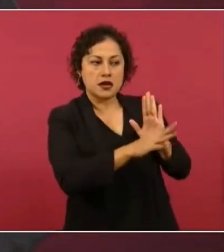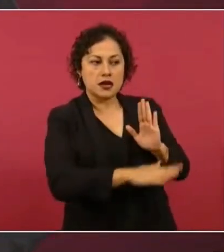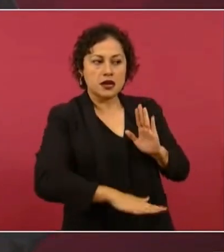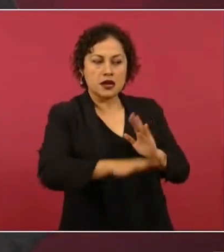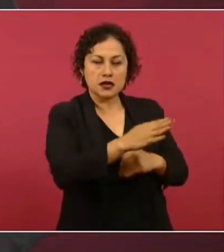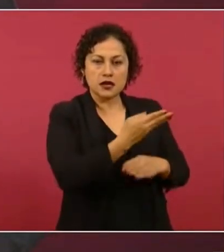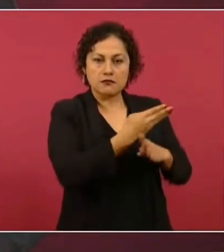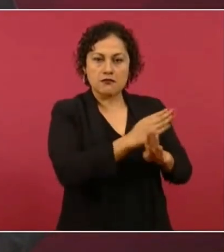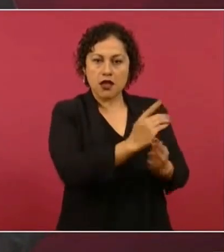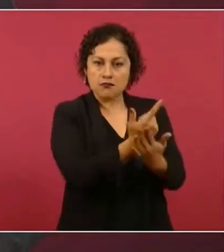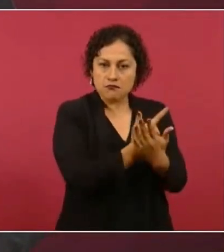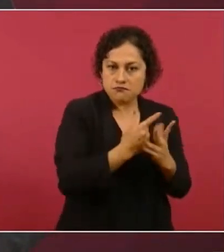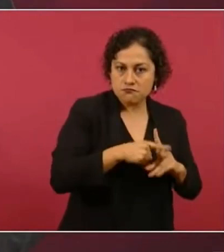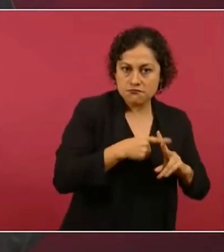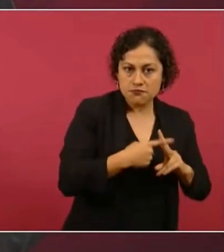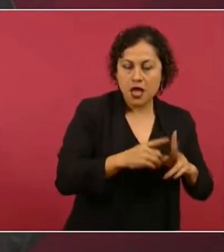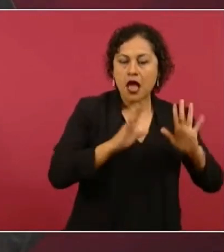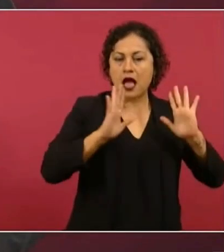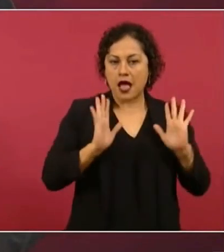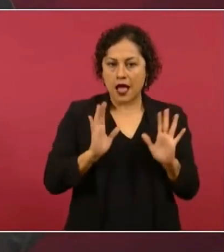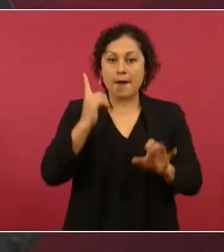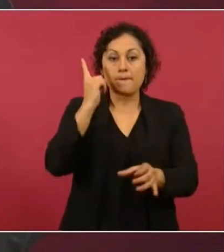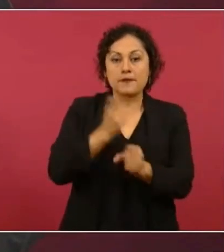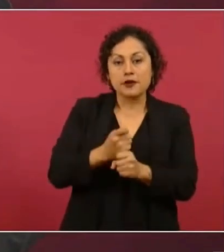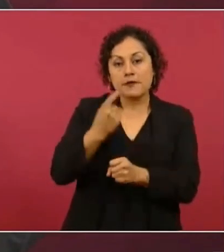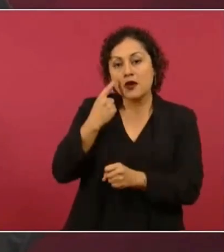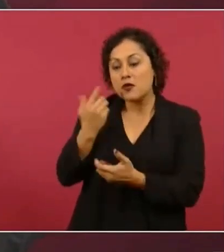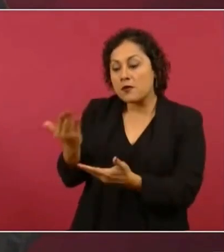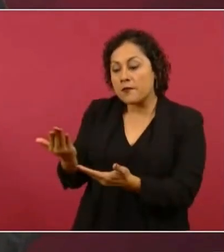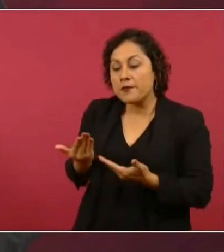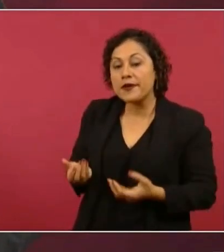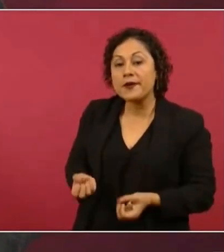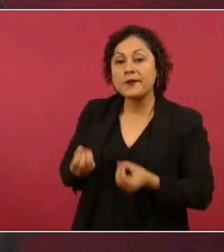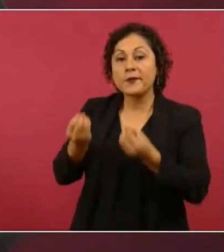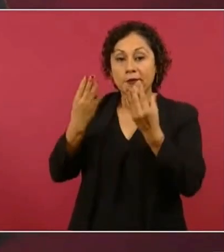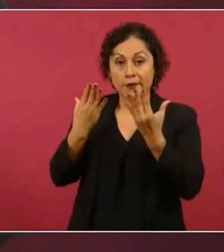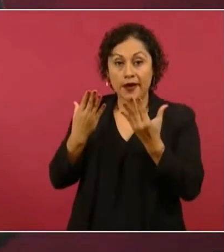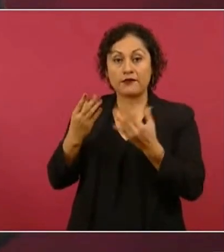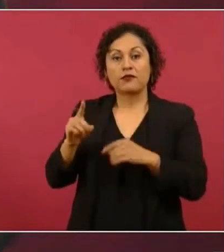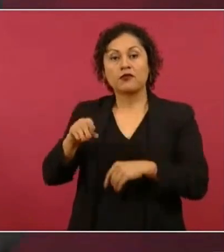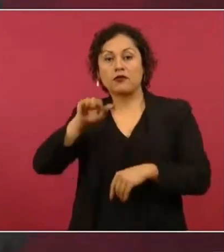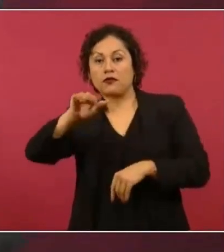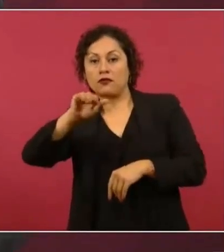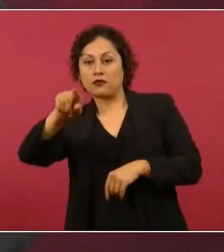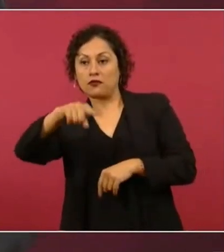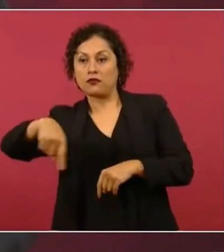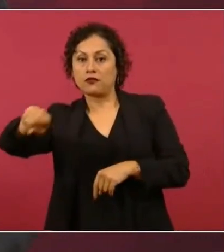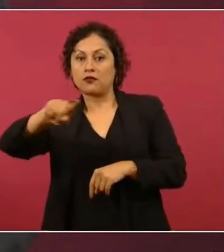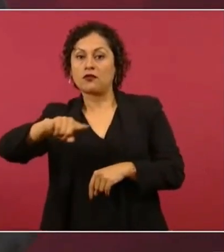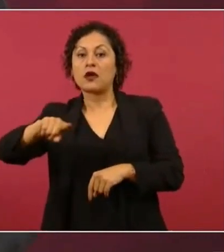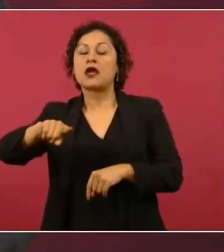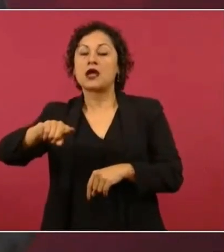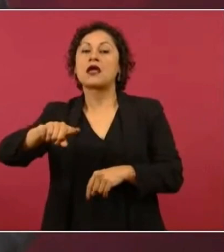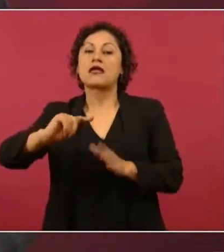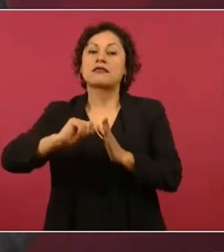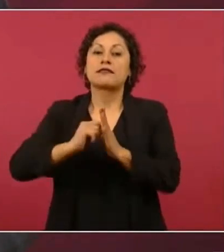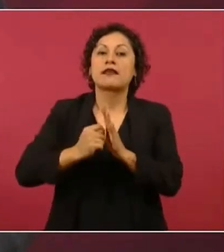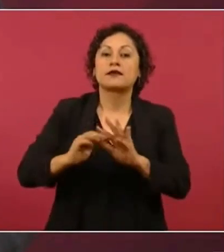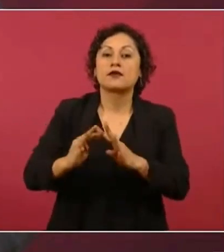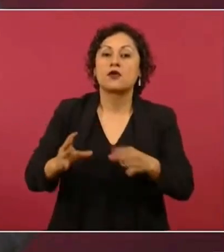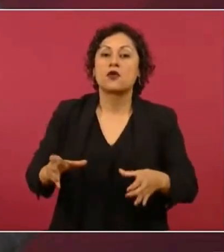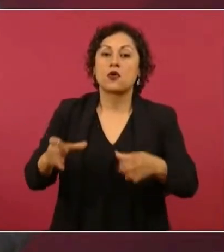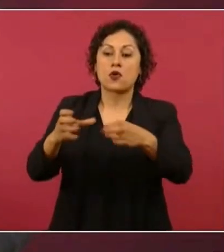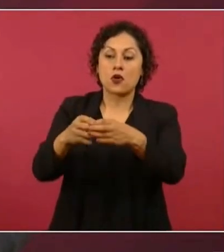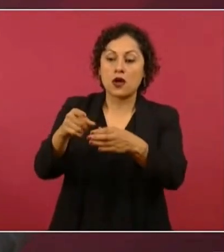cuáles son y pedir en todo caso al comité técnico que informe de la situación financiera. Hay que ver en qué